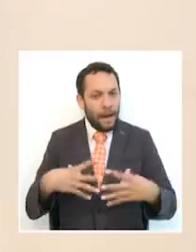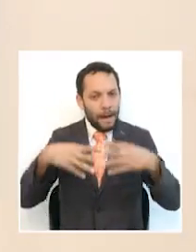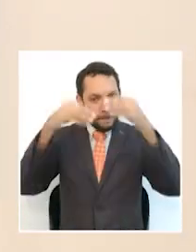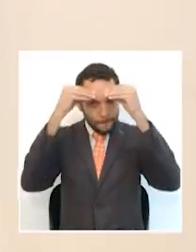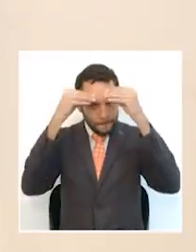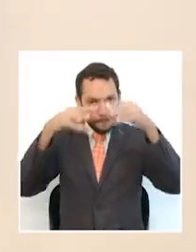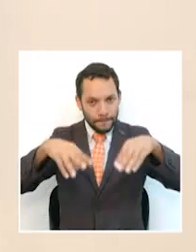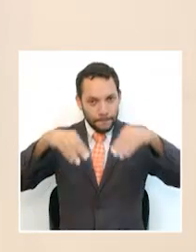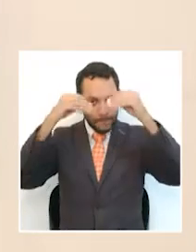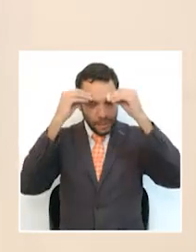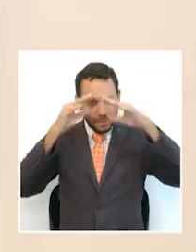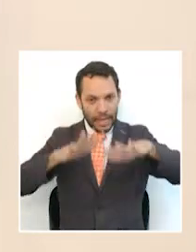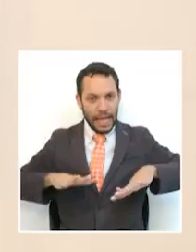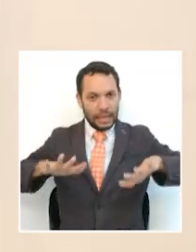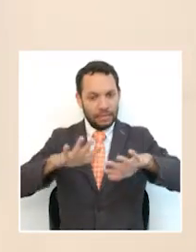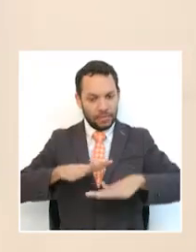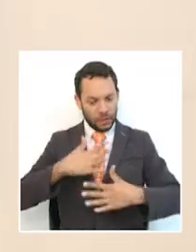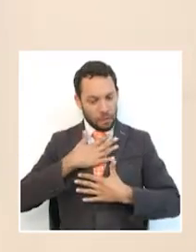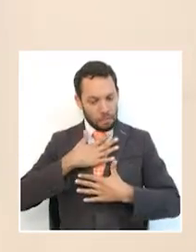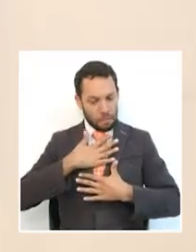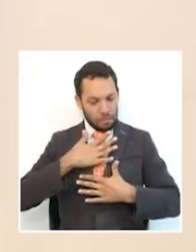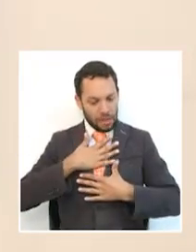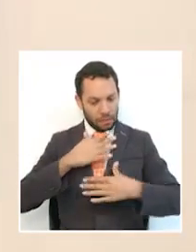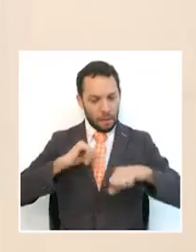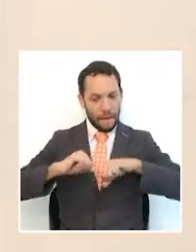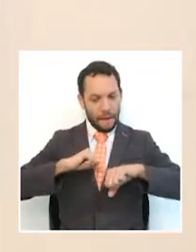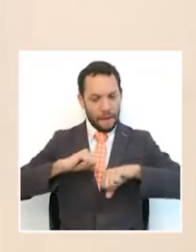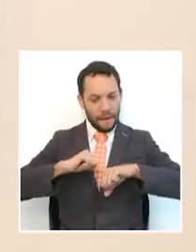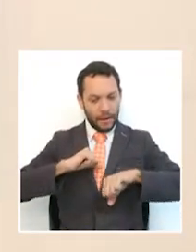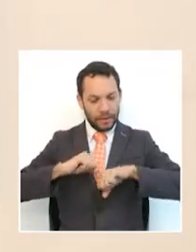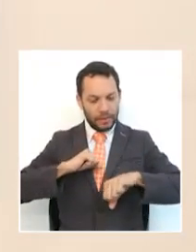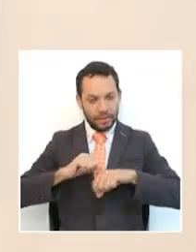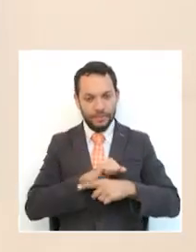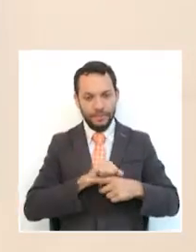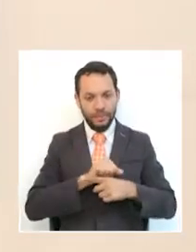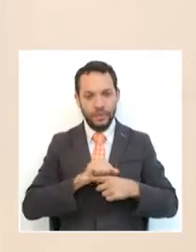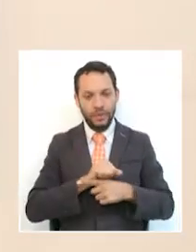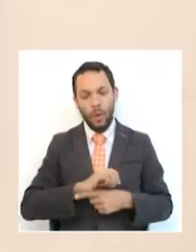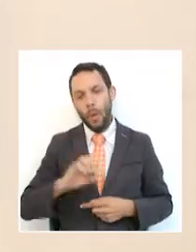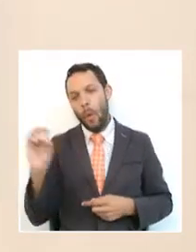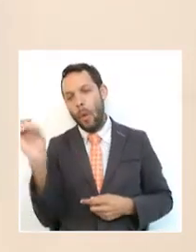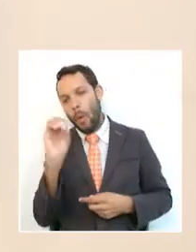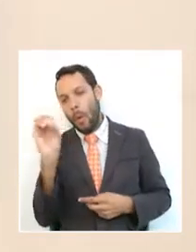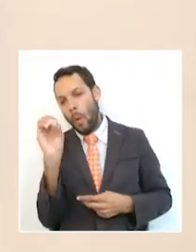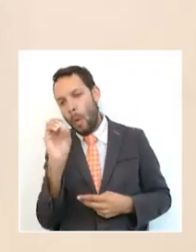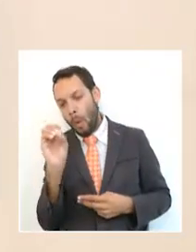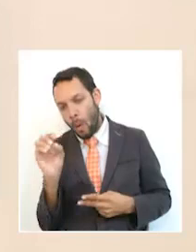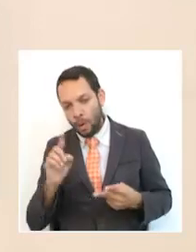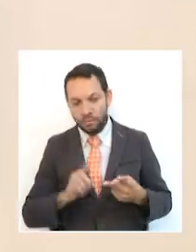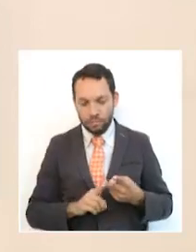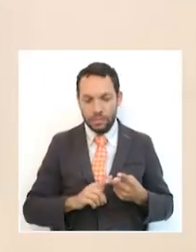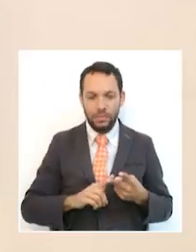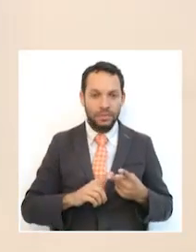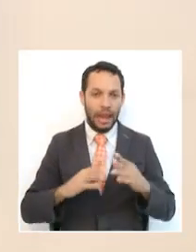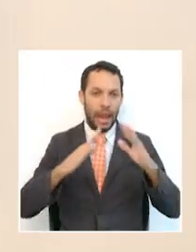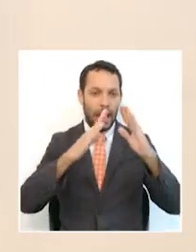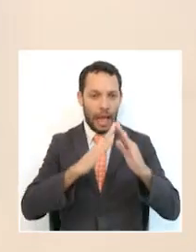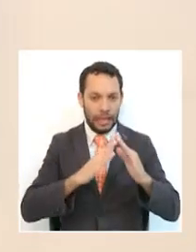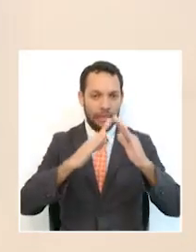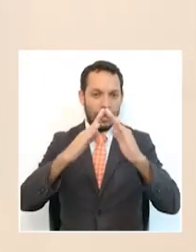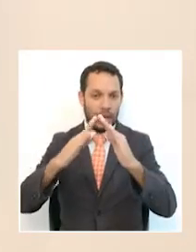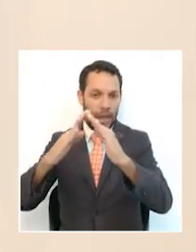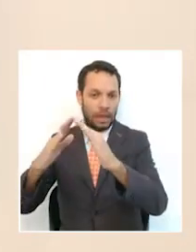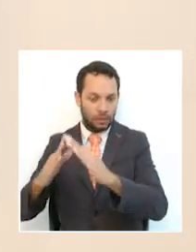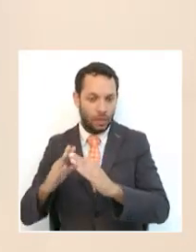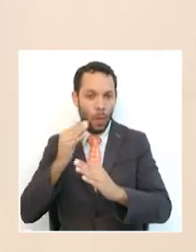nosotros mismos sea en una actividad como ésta o en este caso pues tendremos que hacerlo en nuestros hogares porque es ahí donde